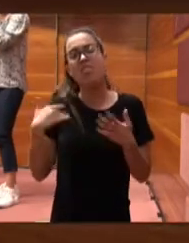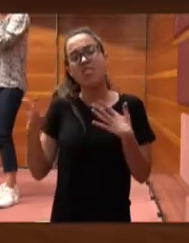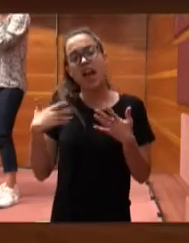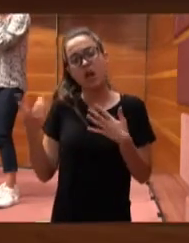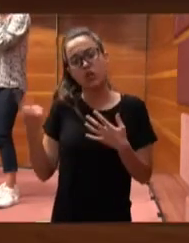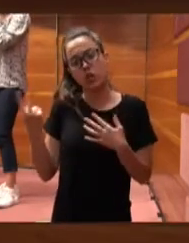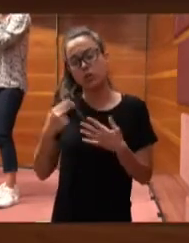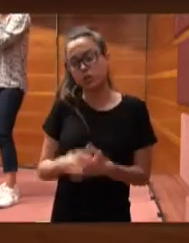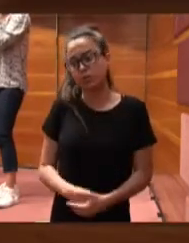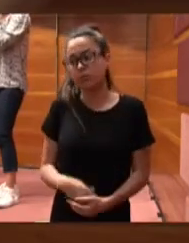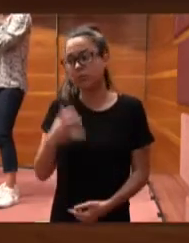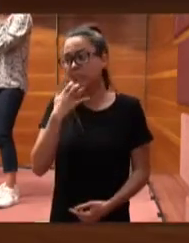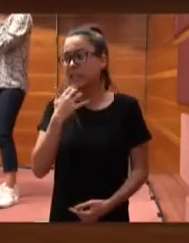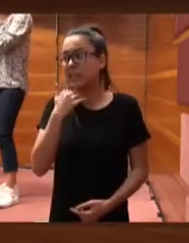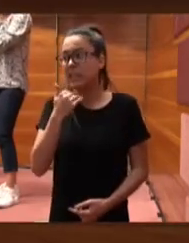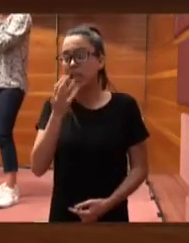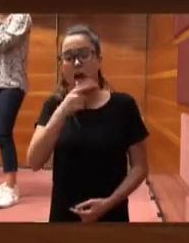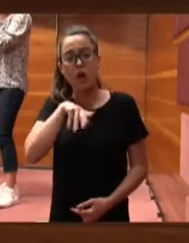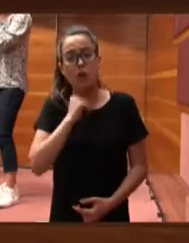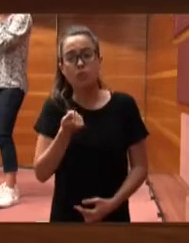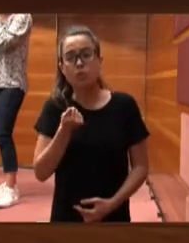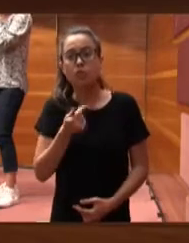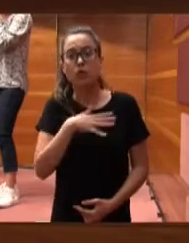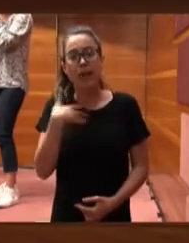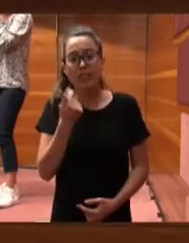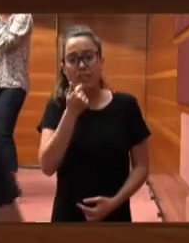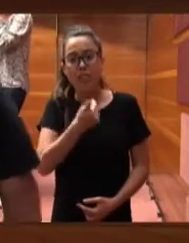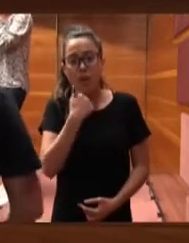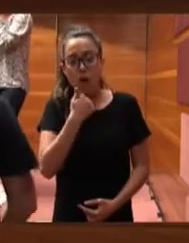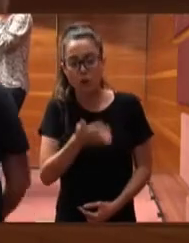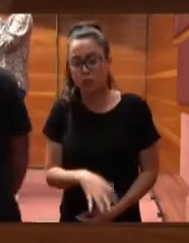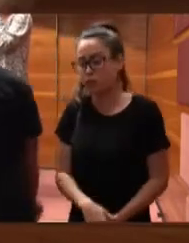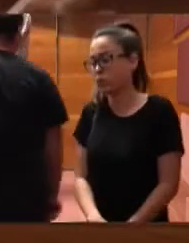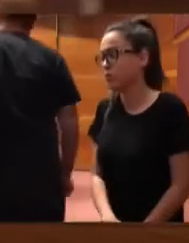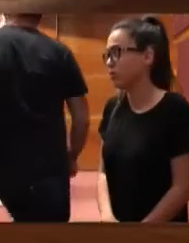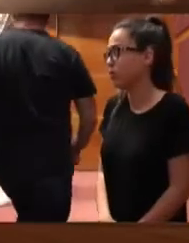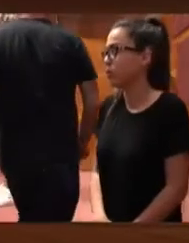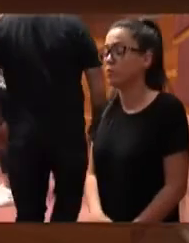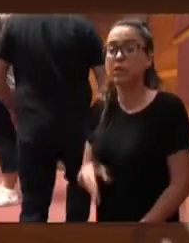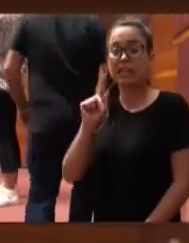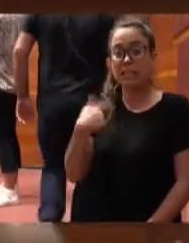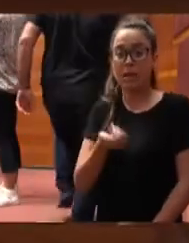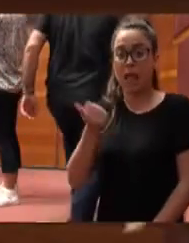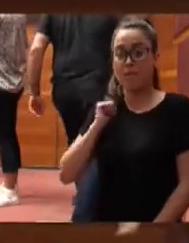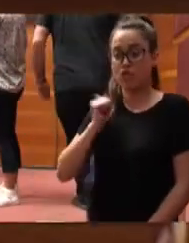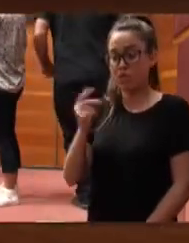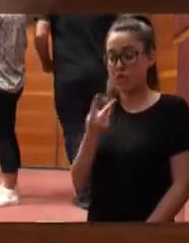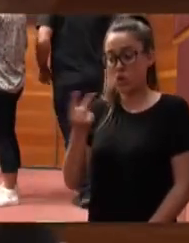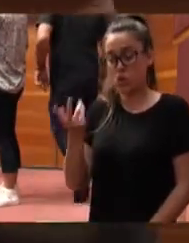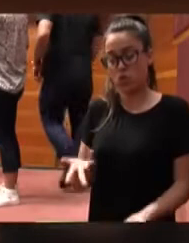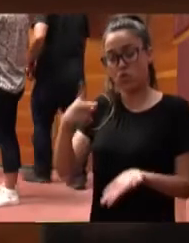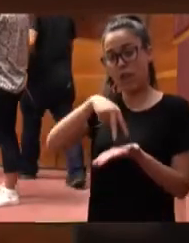ambos. Vale. Si ha quedado algo que os queráis aportar el uno al otro, o si, aprovechando que tenemos a ambos en el